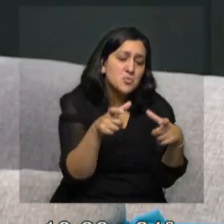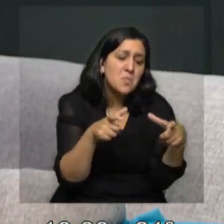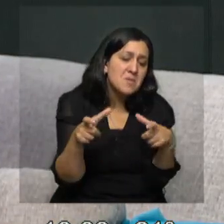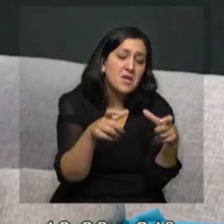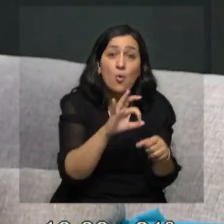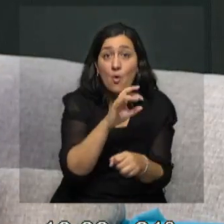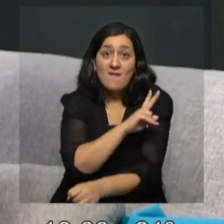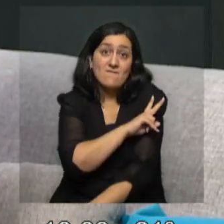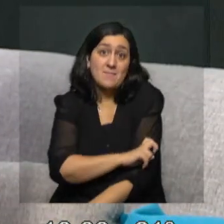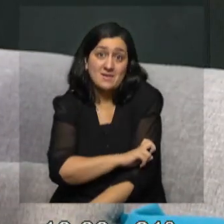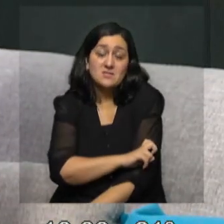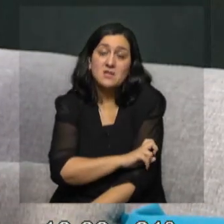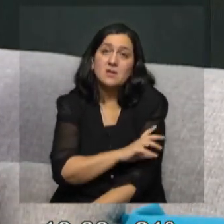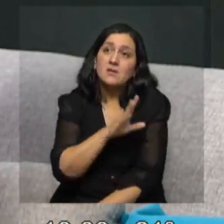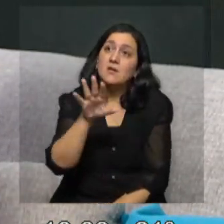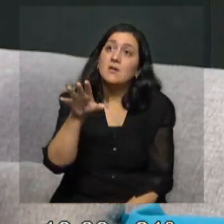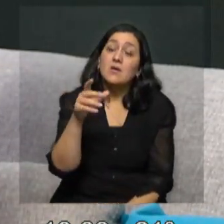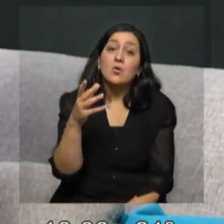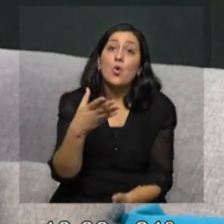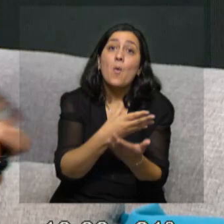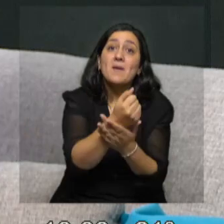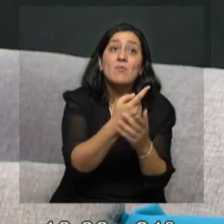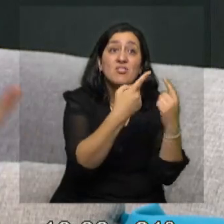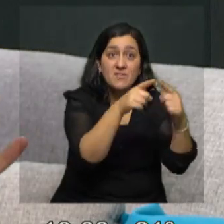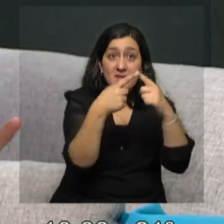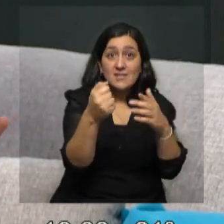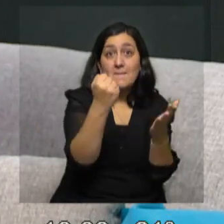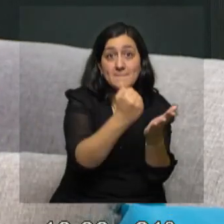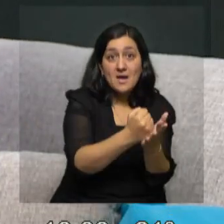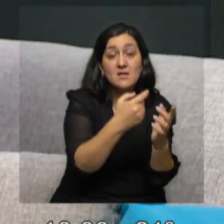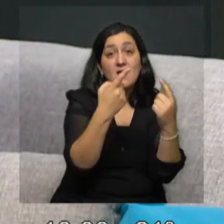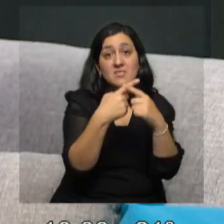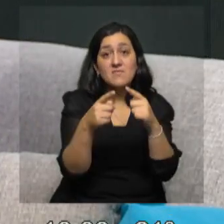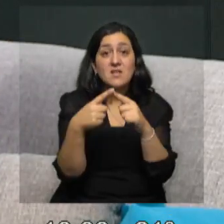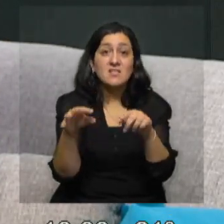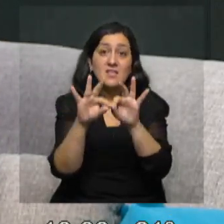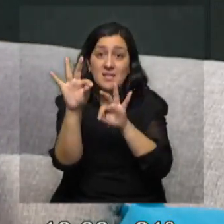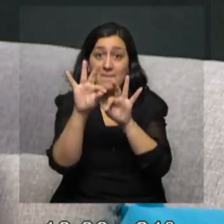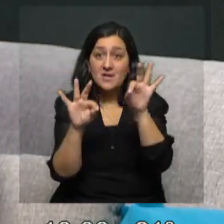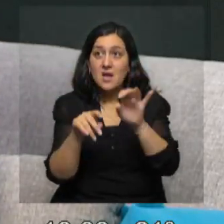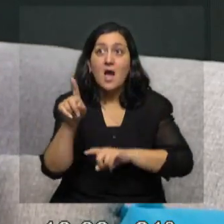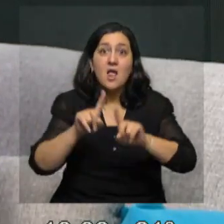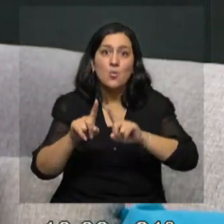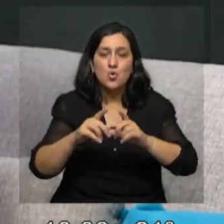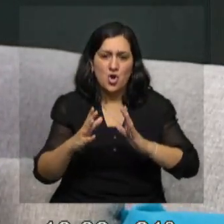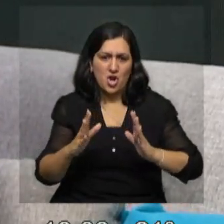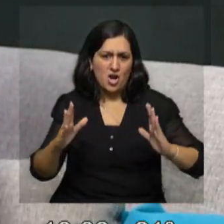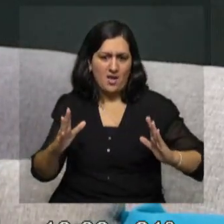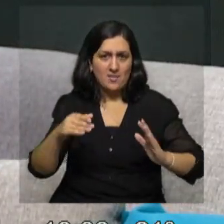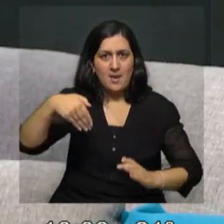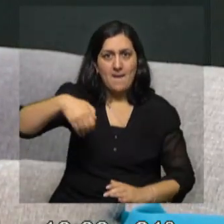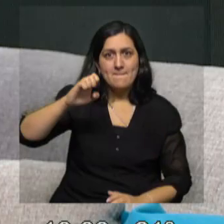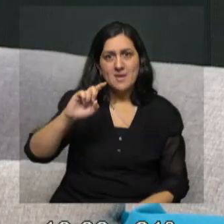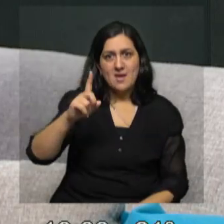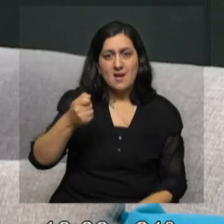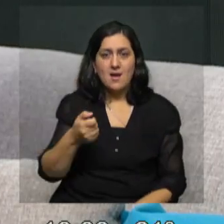a la farmacia, nos llevamos un par de diferentes marcas, cada marca tiene su propio tamaño, hay algunos mega que nos quedan mejor de una marca